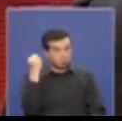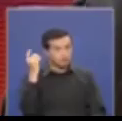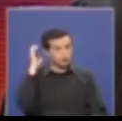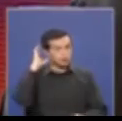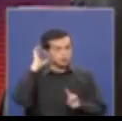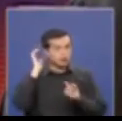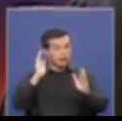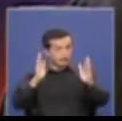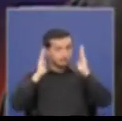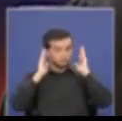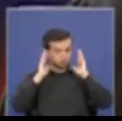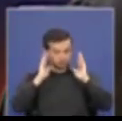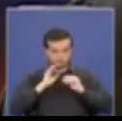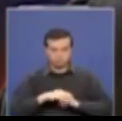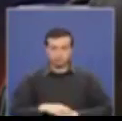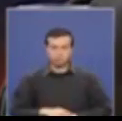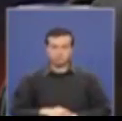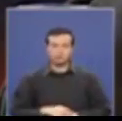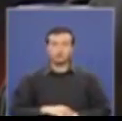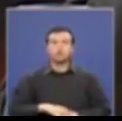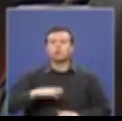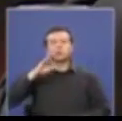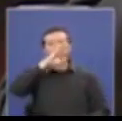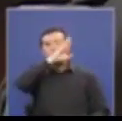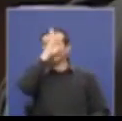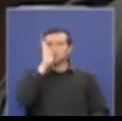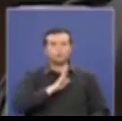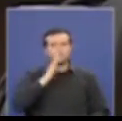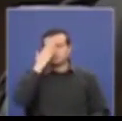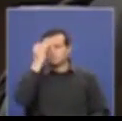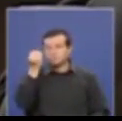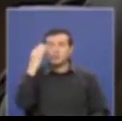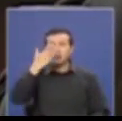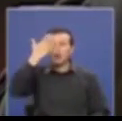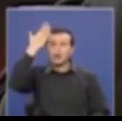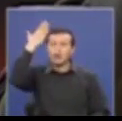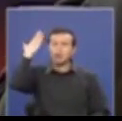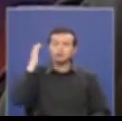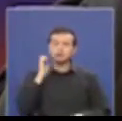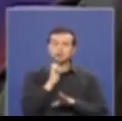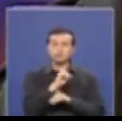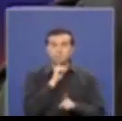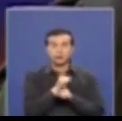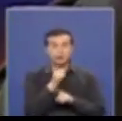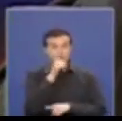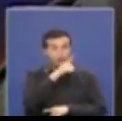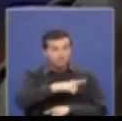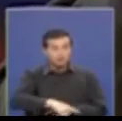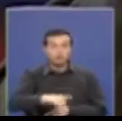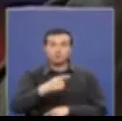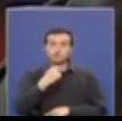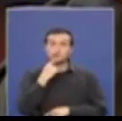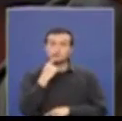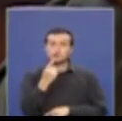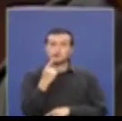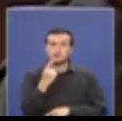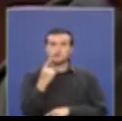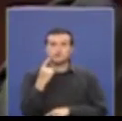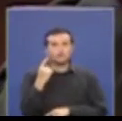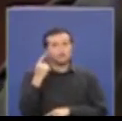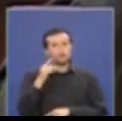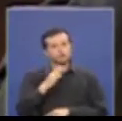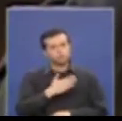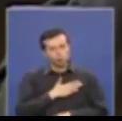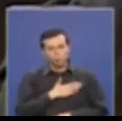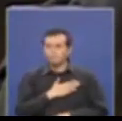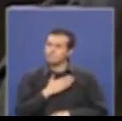en radio, atiendan bien. Prohibido olvidar, o sea, no nos olvidemos lo que era el país. Esta gente juega con nuestra buena fe